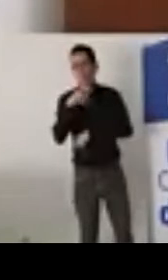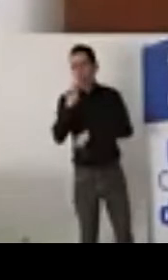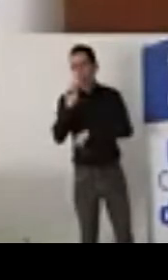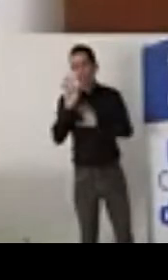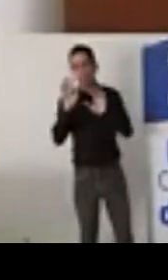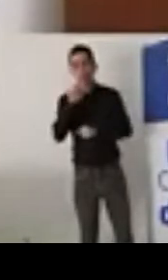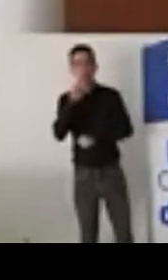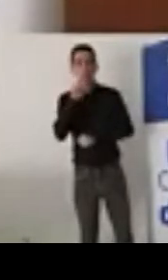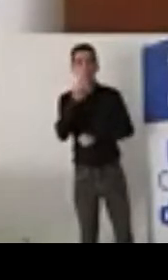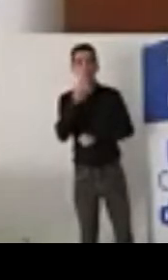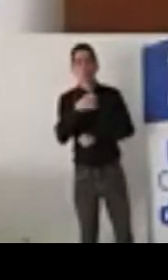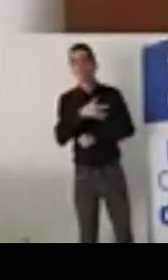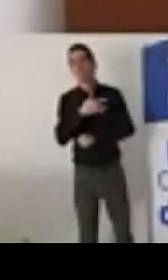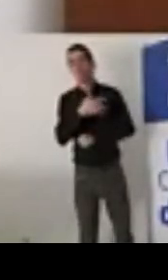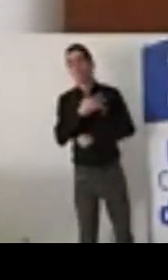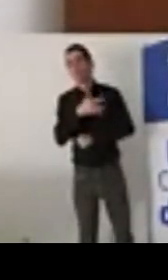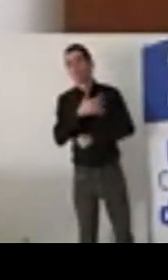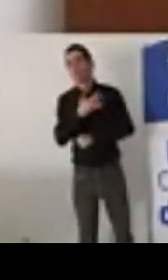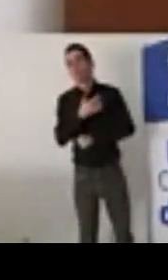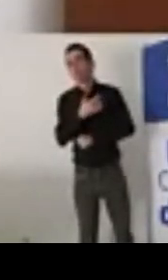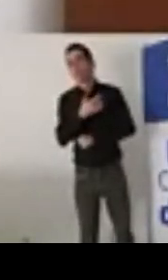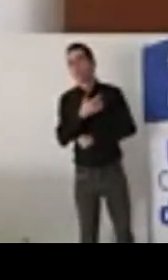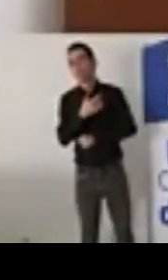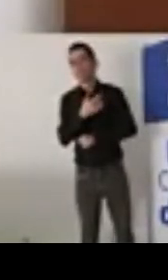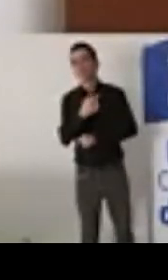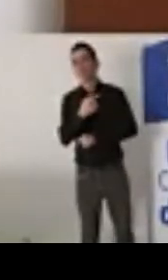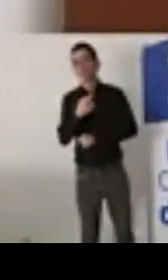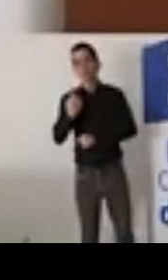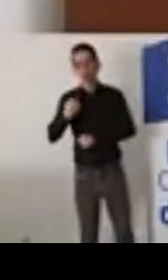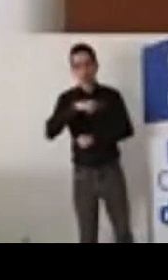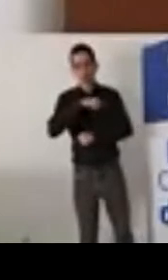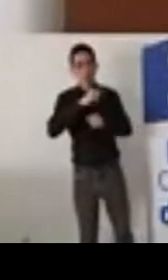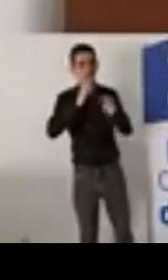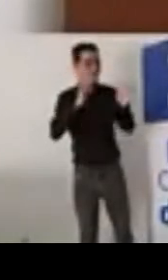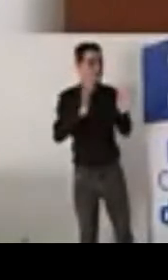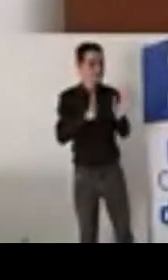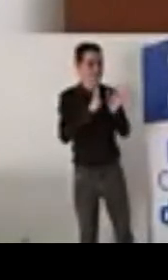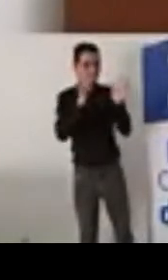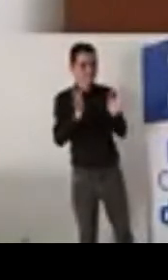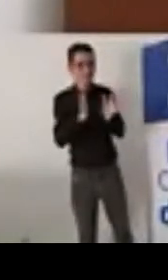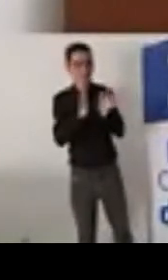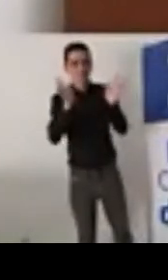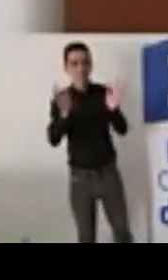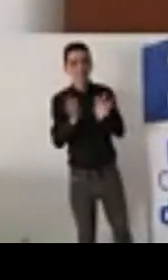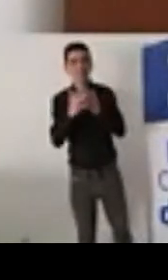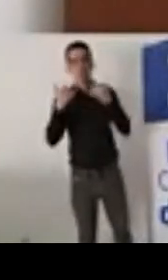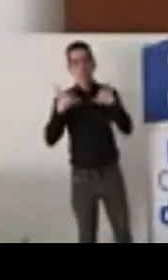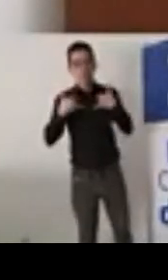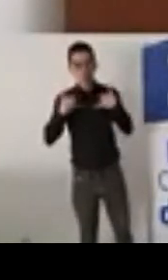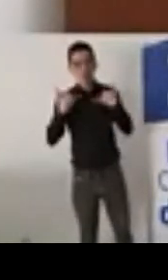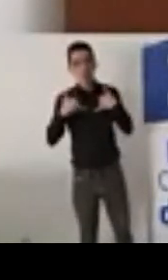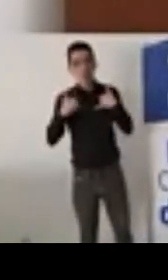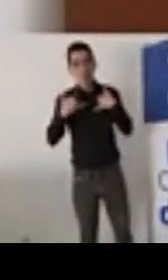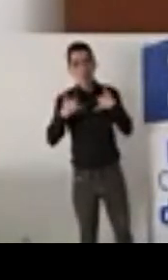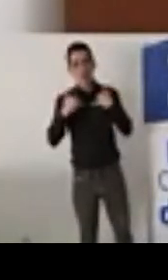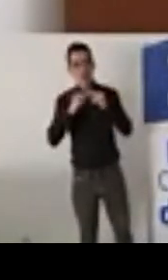podemos motivar más y dar más conciencia a los jóvenes también de esa importancia de los Objetivos de Desarrollo Sostenible? Porque al